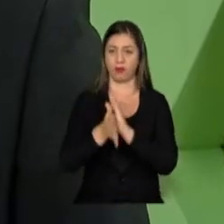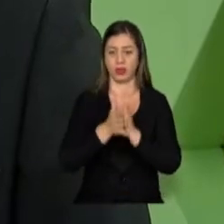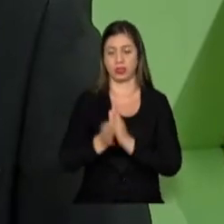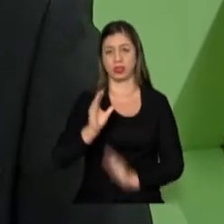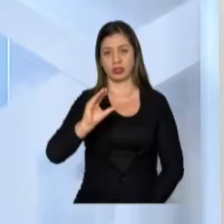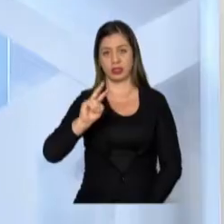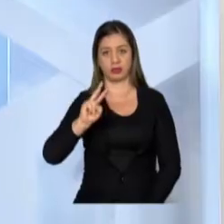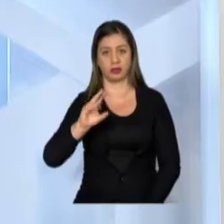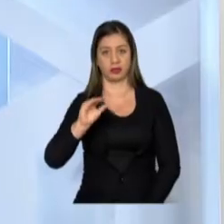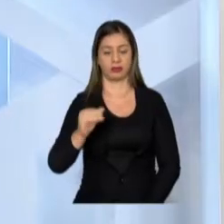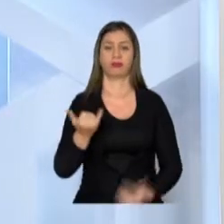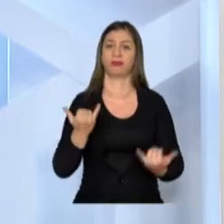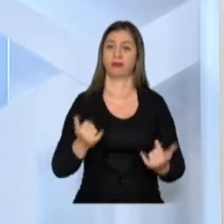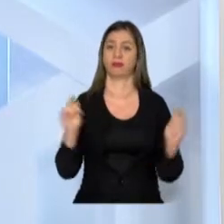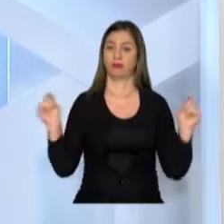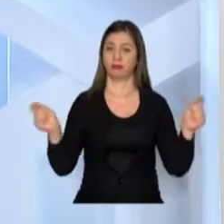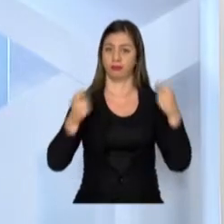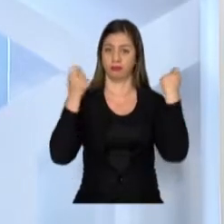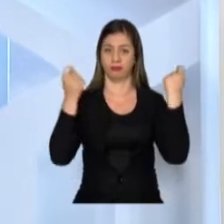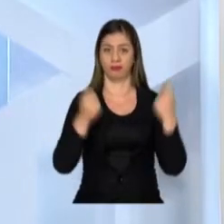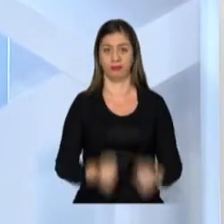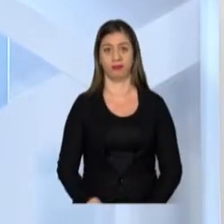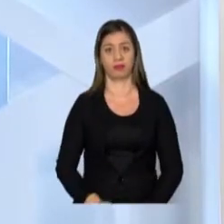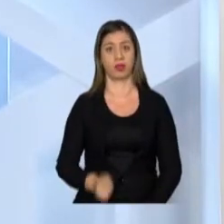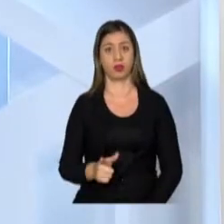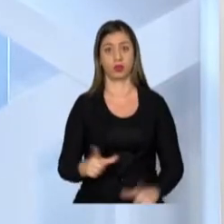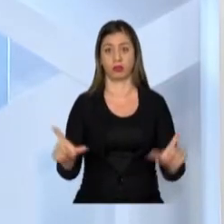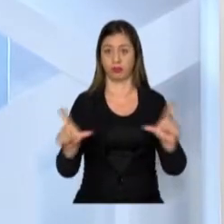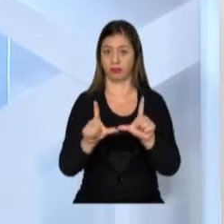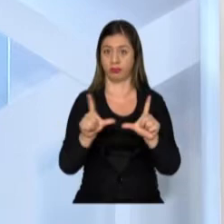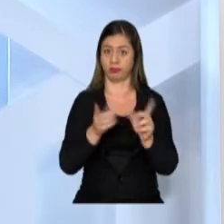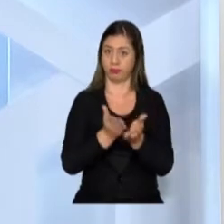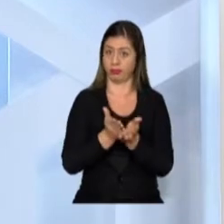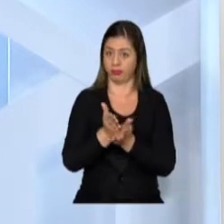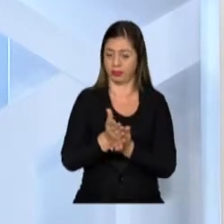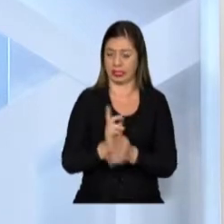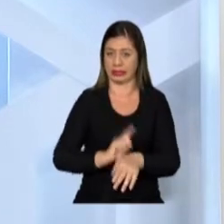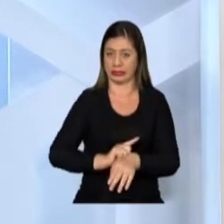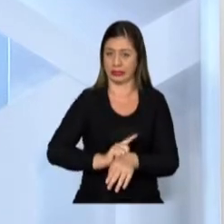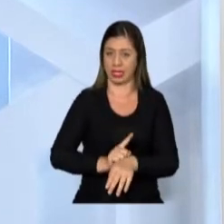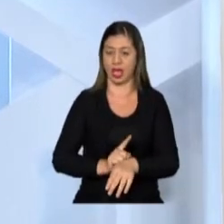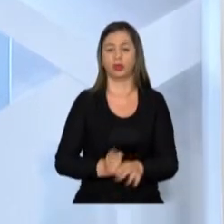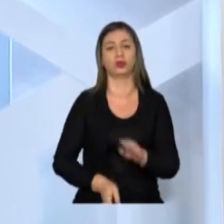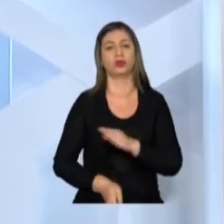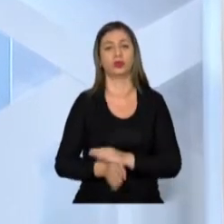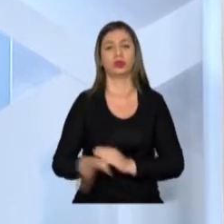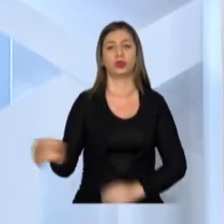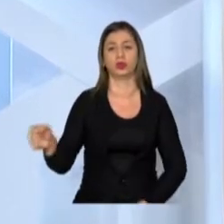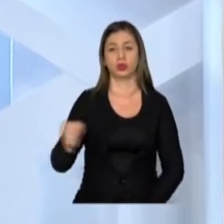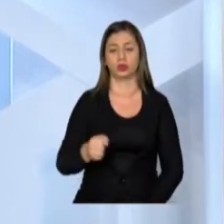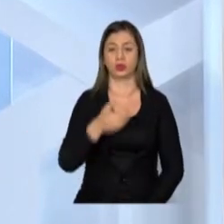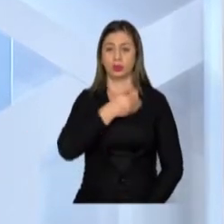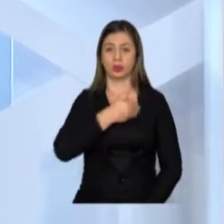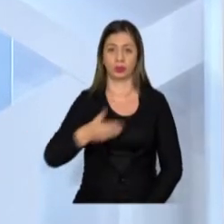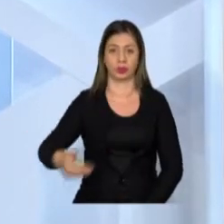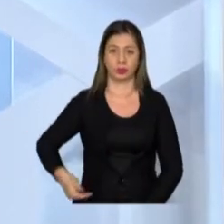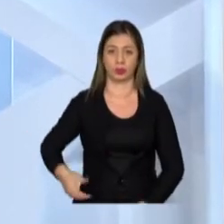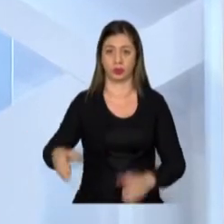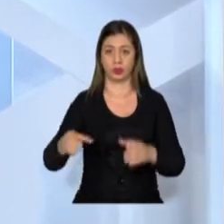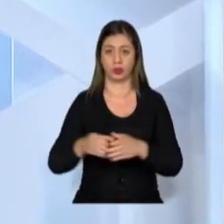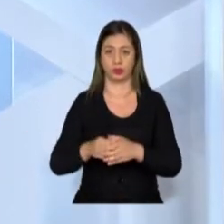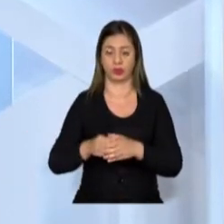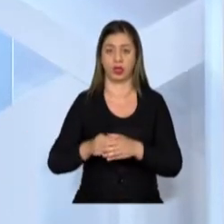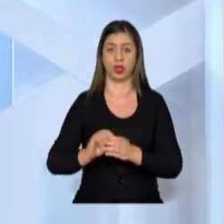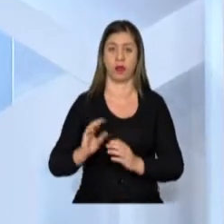youtube.com/informativoCBC. Nos vamos a un breve corte, pero no se alejen de su televisor, porque en segundos estaremos con el presidente honorario de la octava